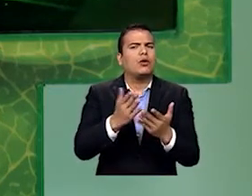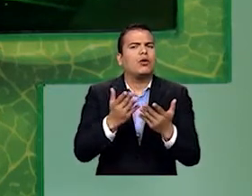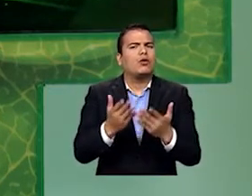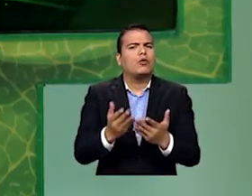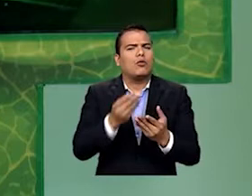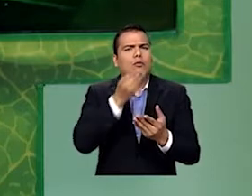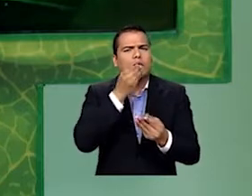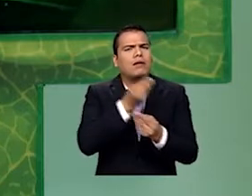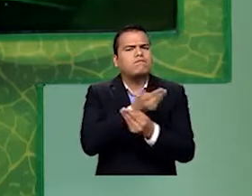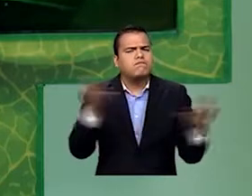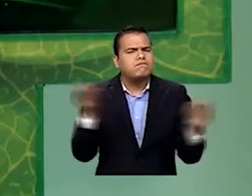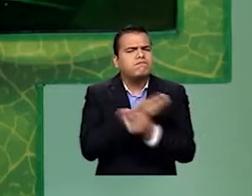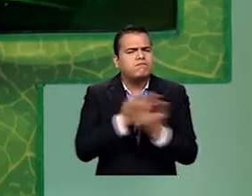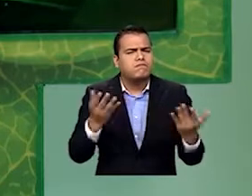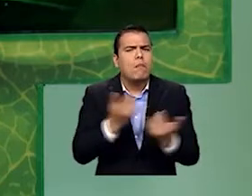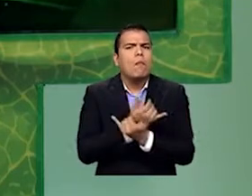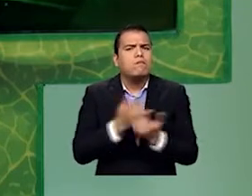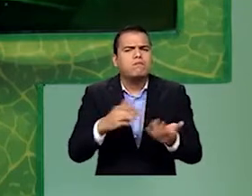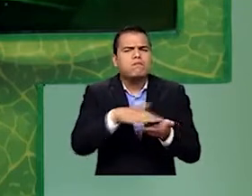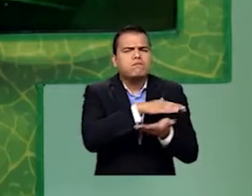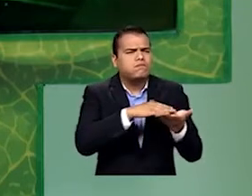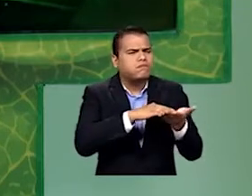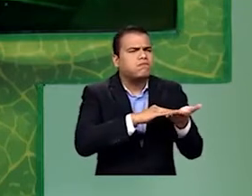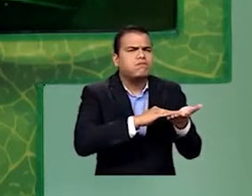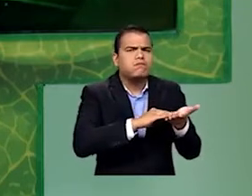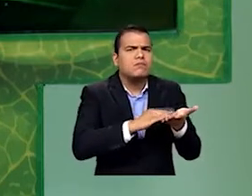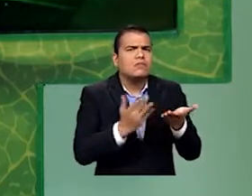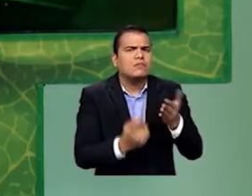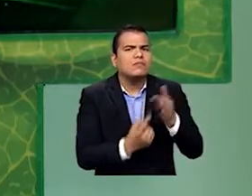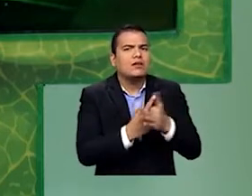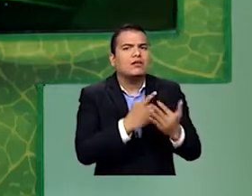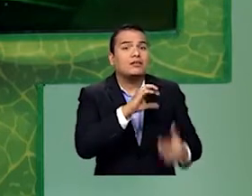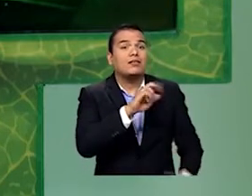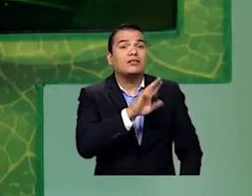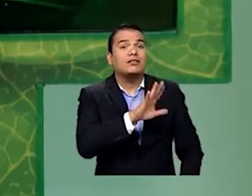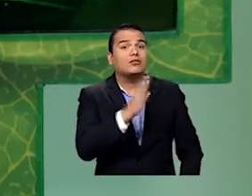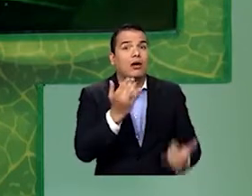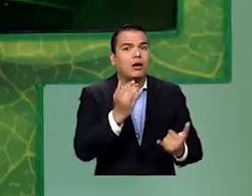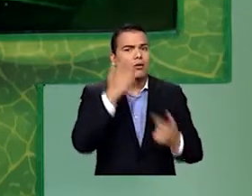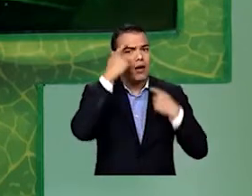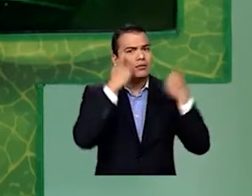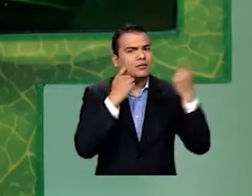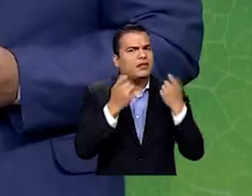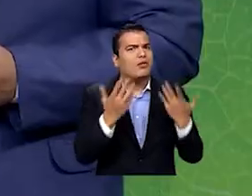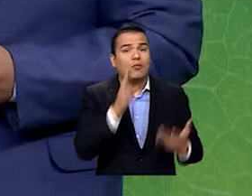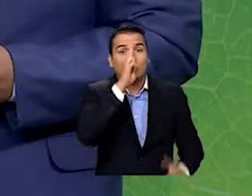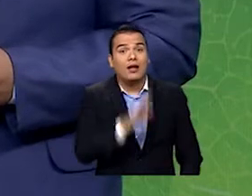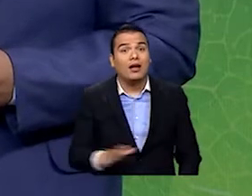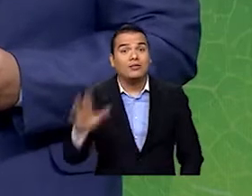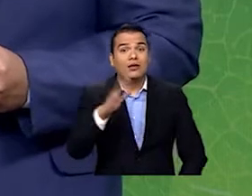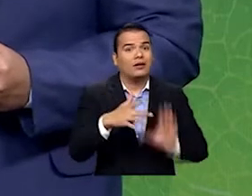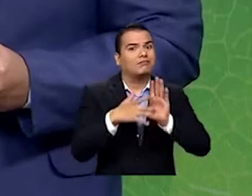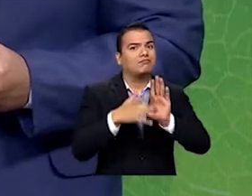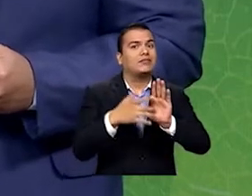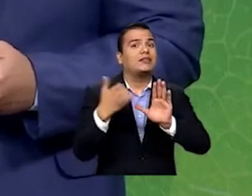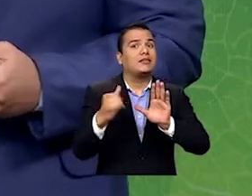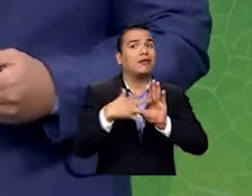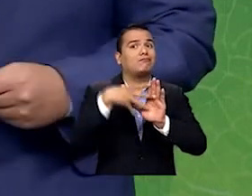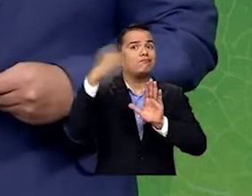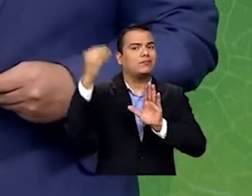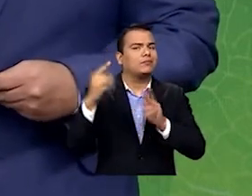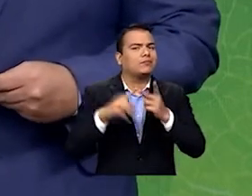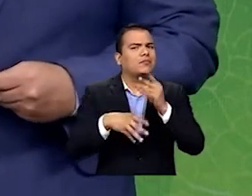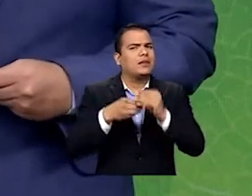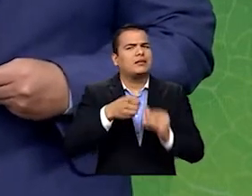seguridad alimentaria y restauración de ecosistemas que salió de la CBC y ahora será una estrategia nacional. Y luego en nuestra entrevista